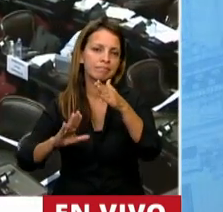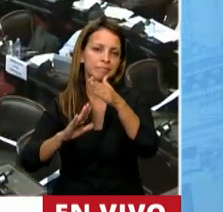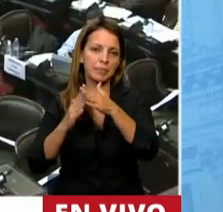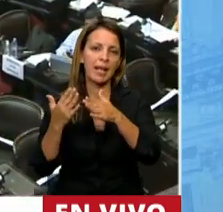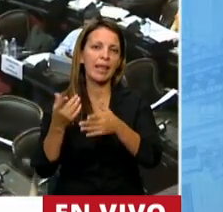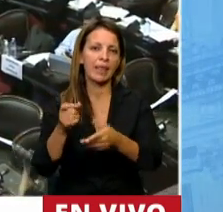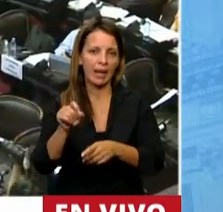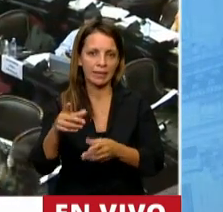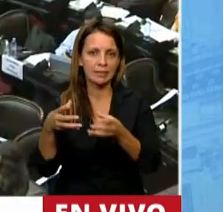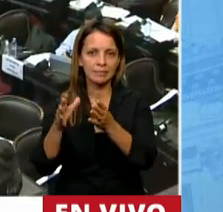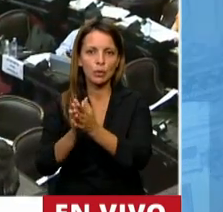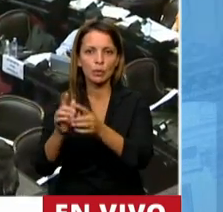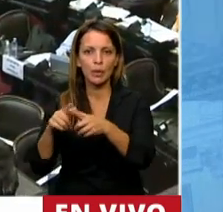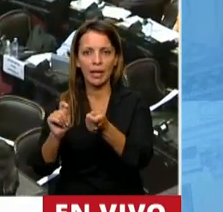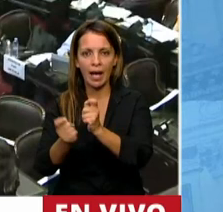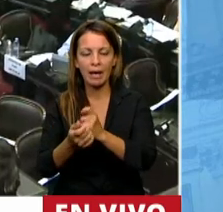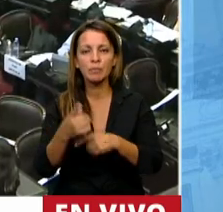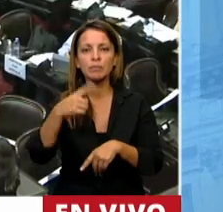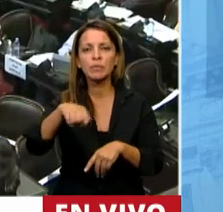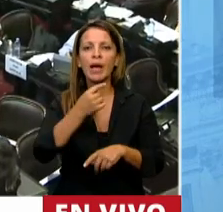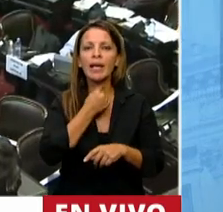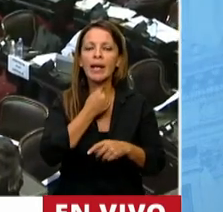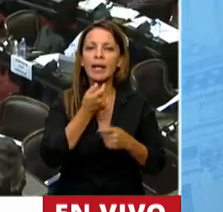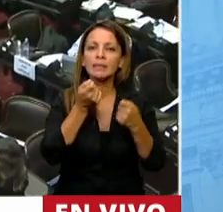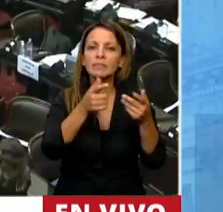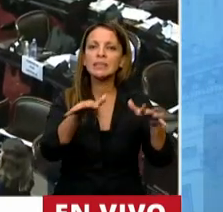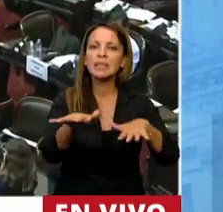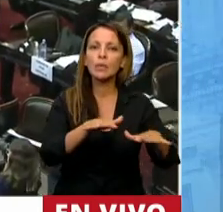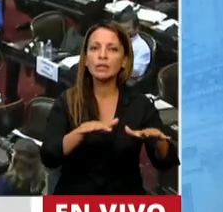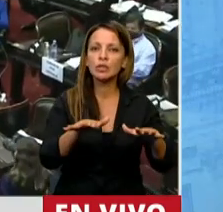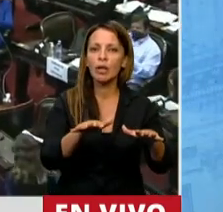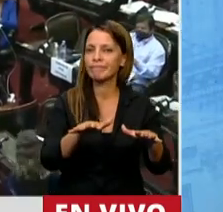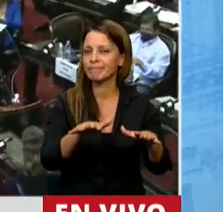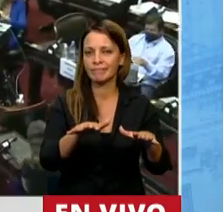autoridades, no solamente tratando de instalar una situación que no es